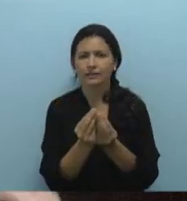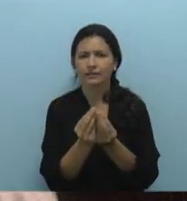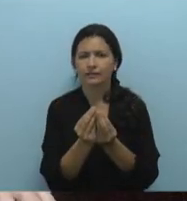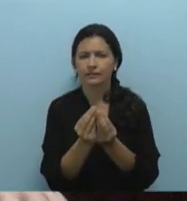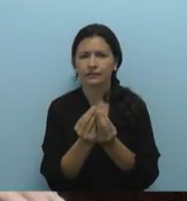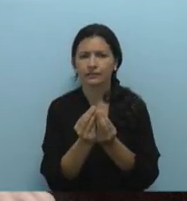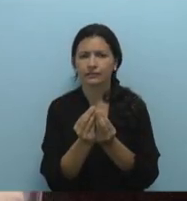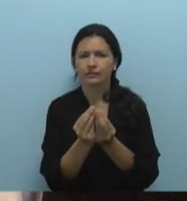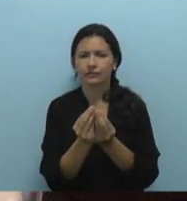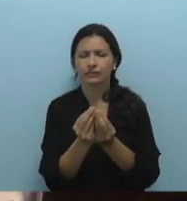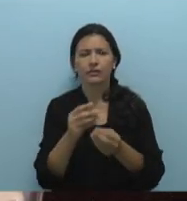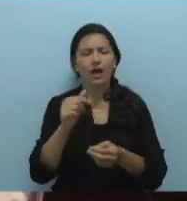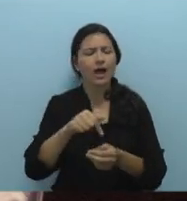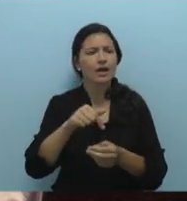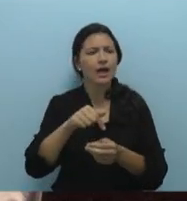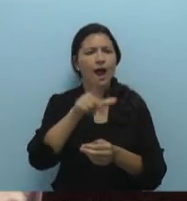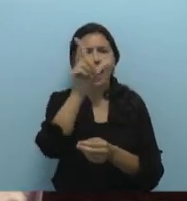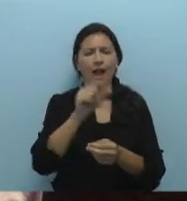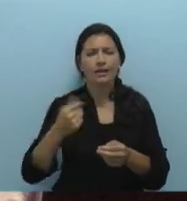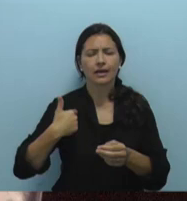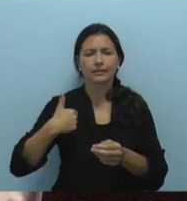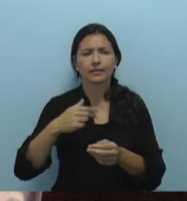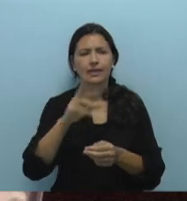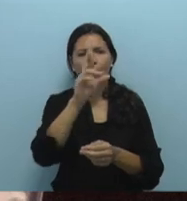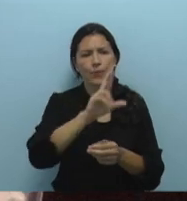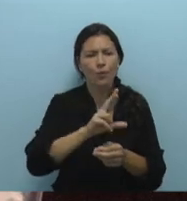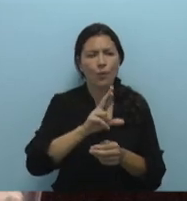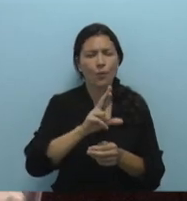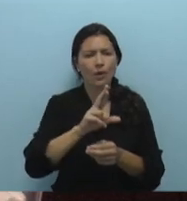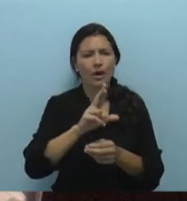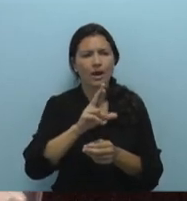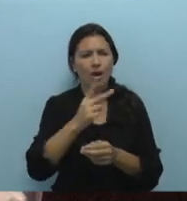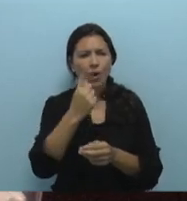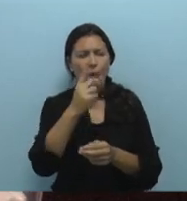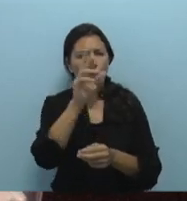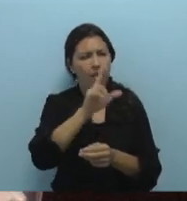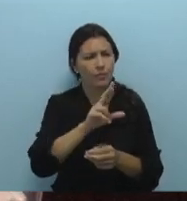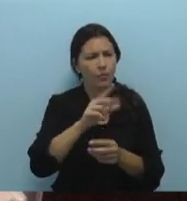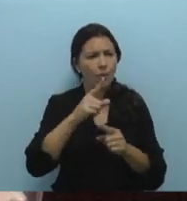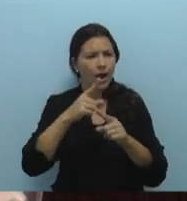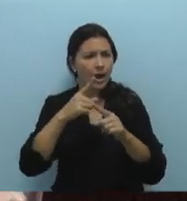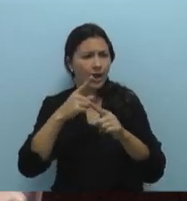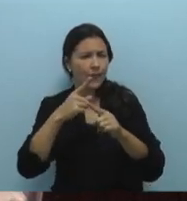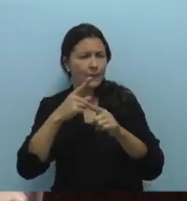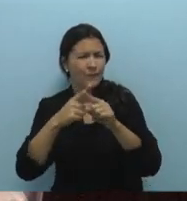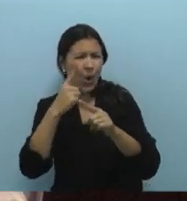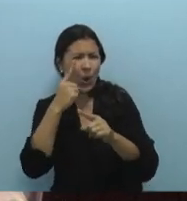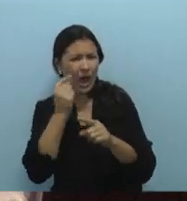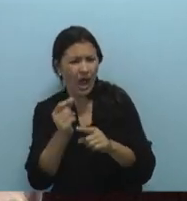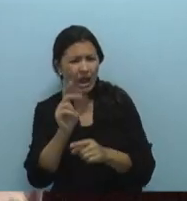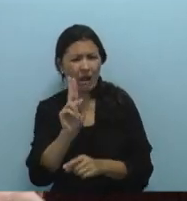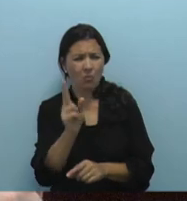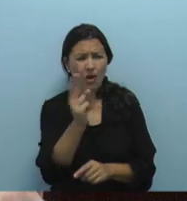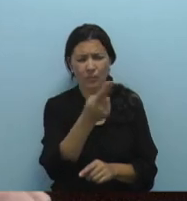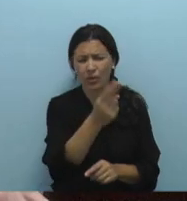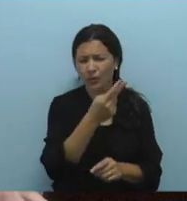país donde se comete un femicidio cada 32 horas. El presidente se da el lujo de desmantelar